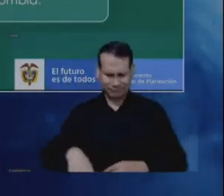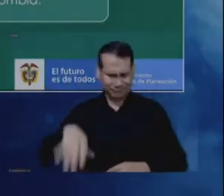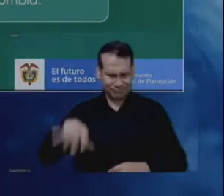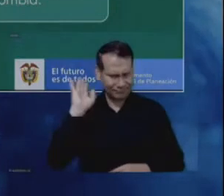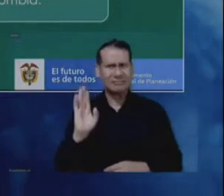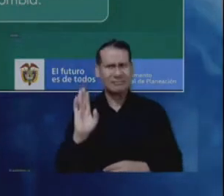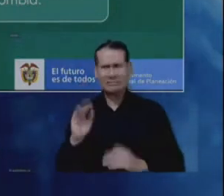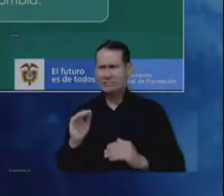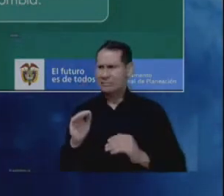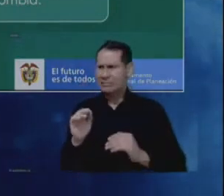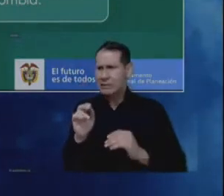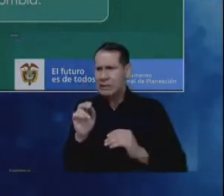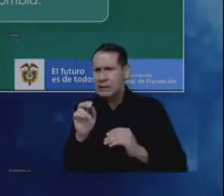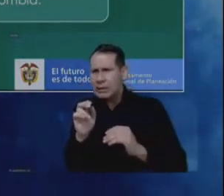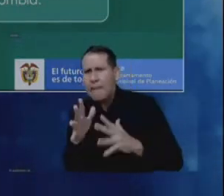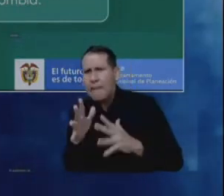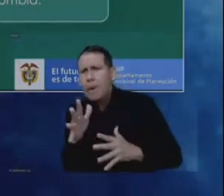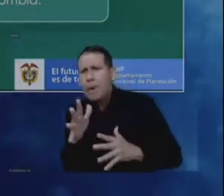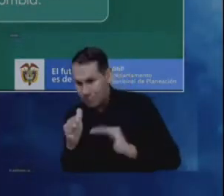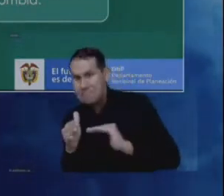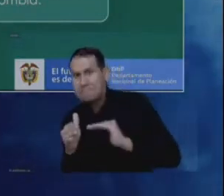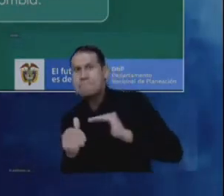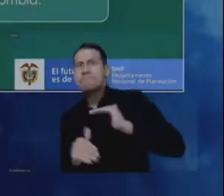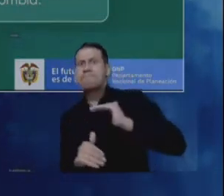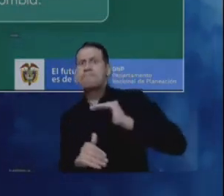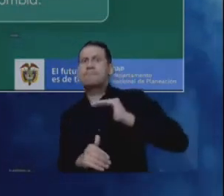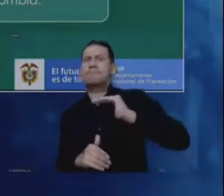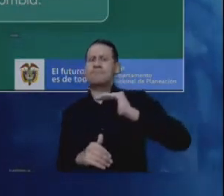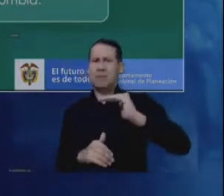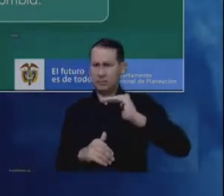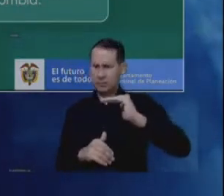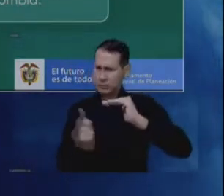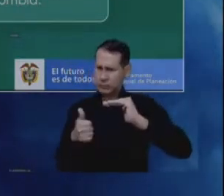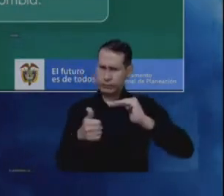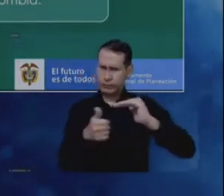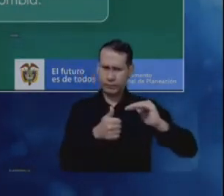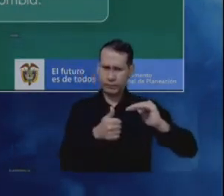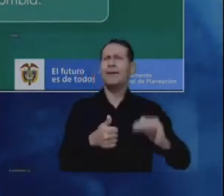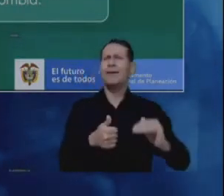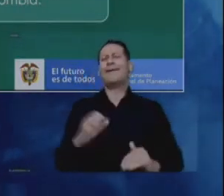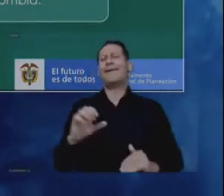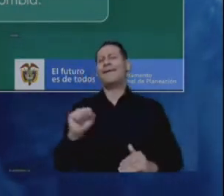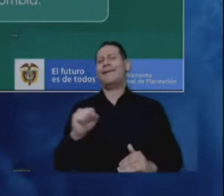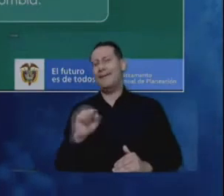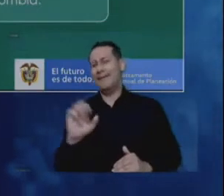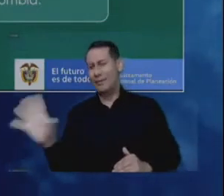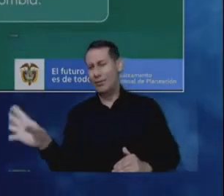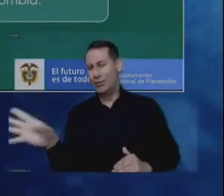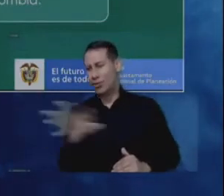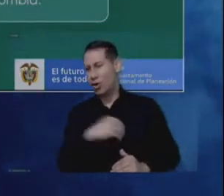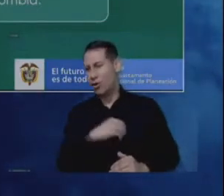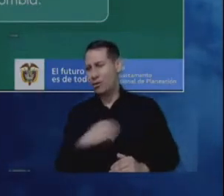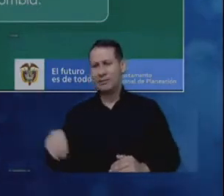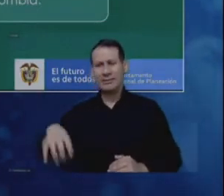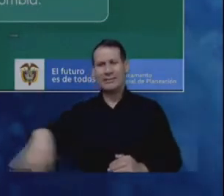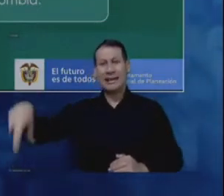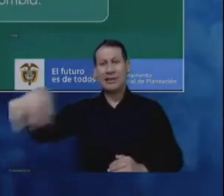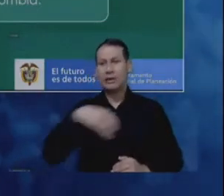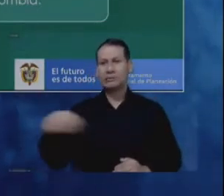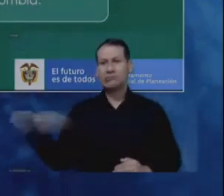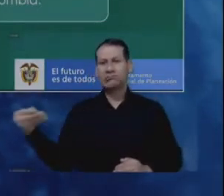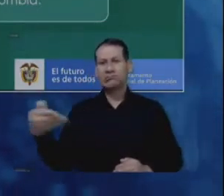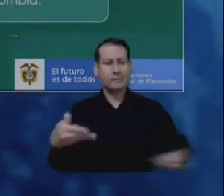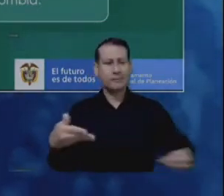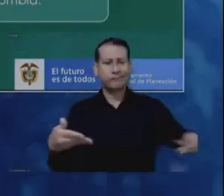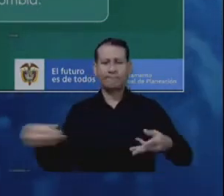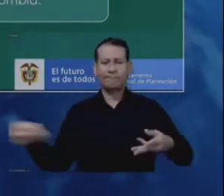general. Entonces, sí, yo creo que se ve también, digamos, como todos hemos querido aportar precisamente como a este crecimiento. Y la